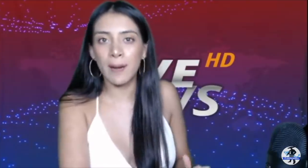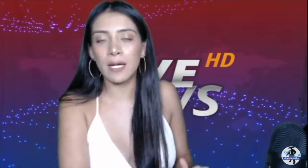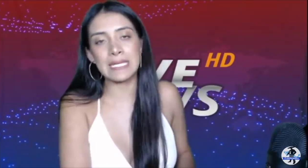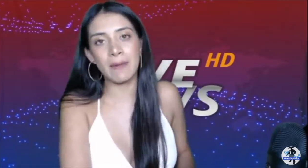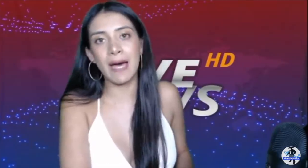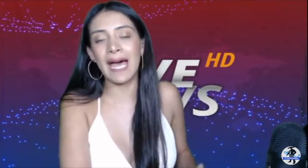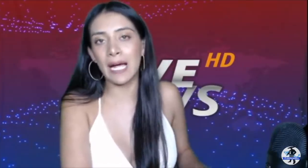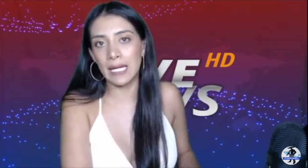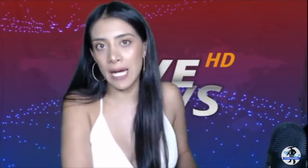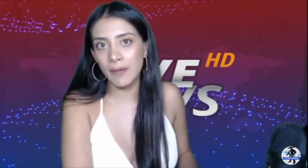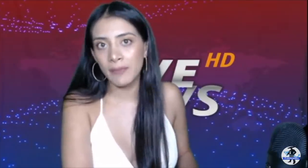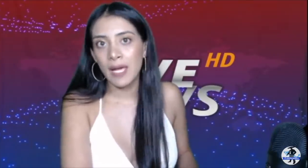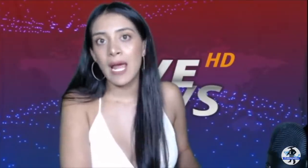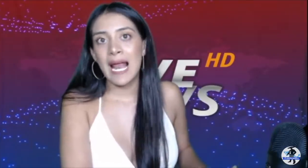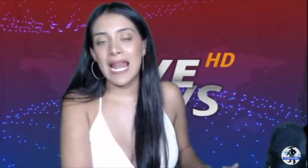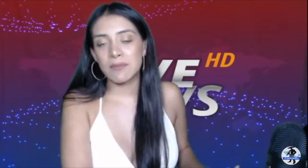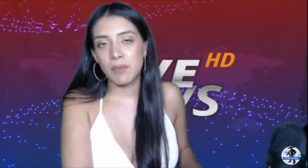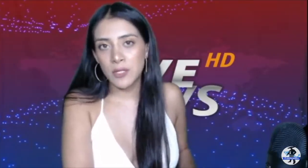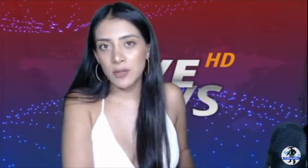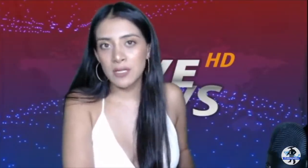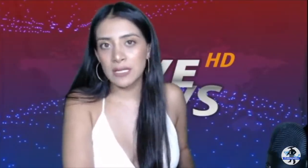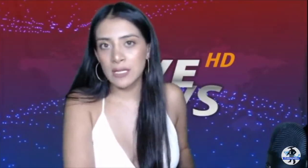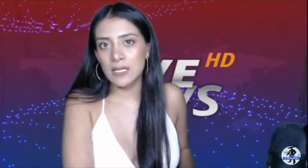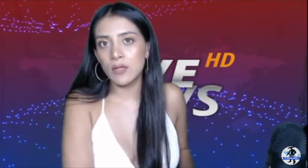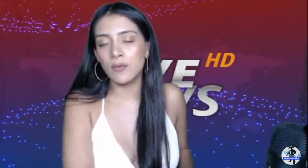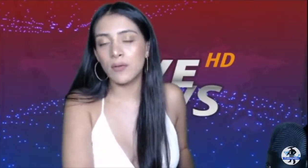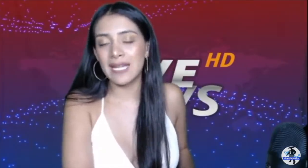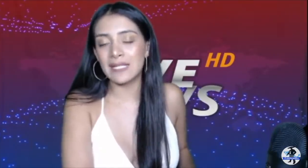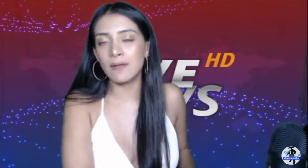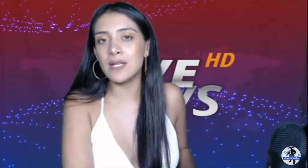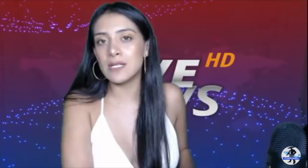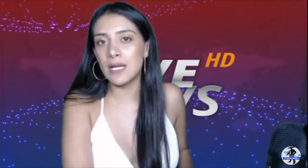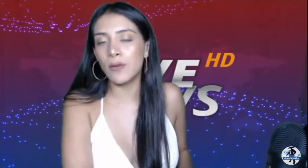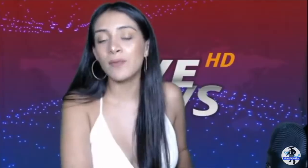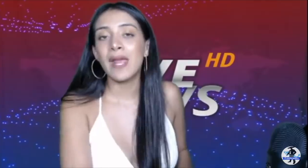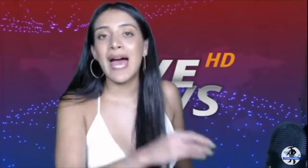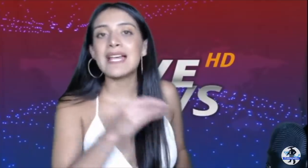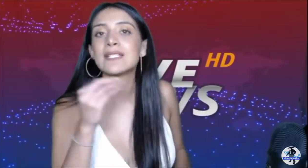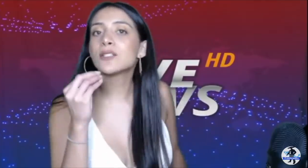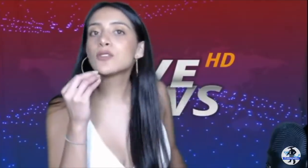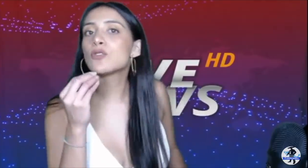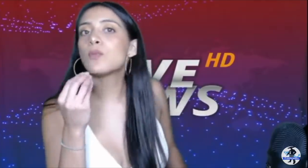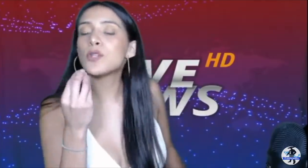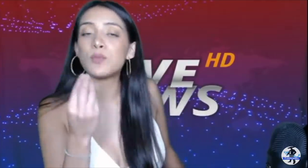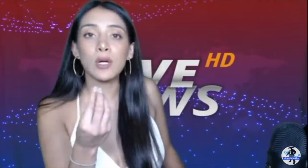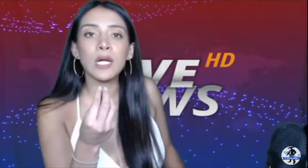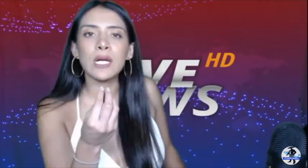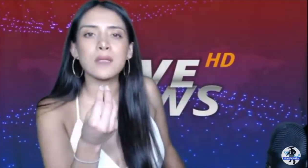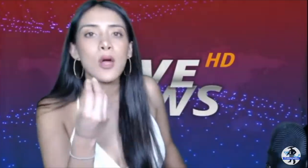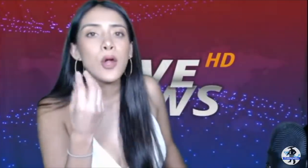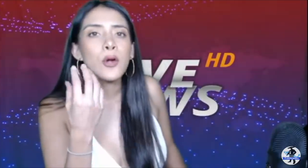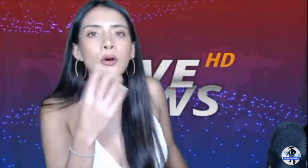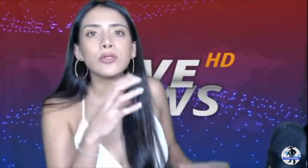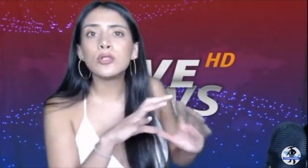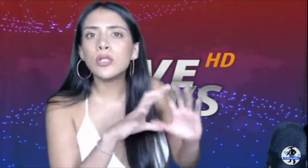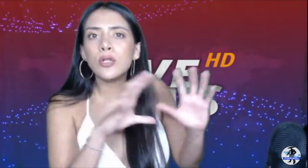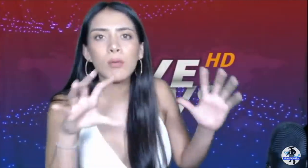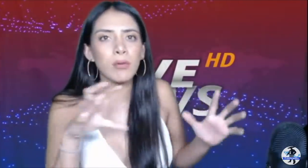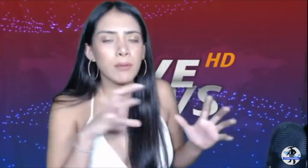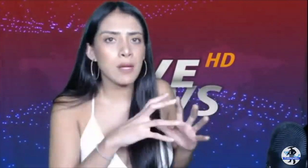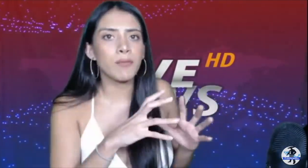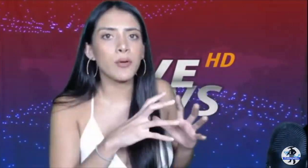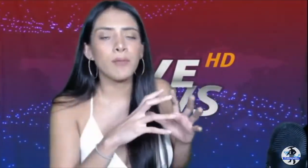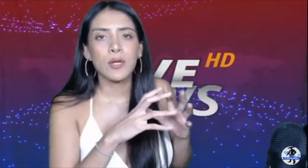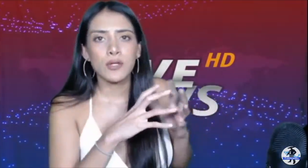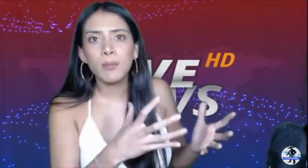va a solapar y se va a callar las personas que están siendo, que están financiando a ciertos grupos porriles. No todo